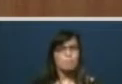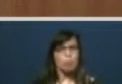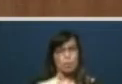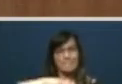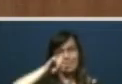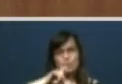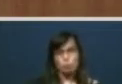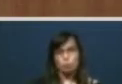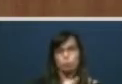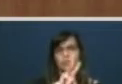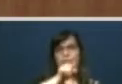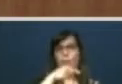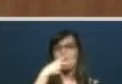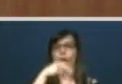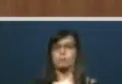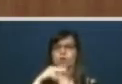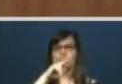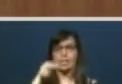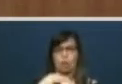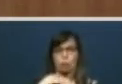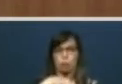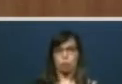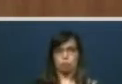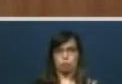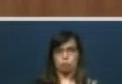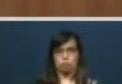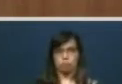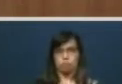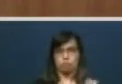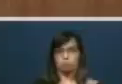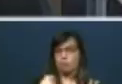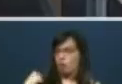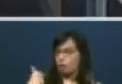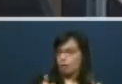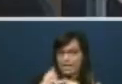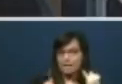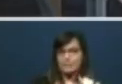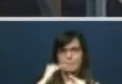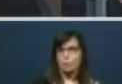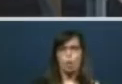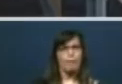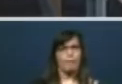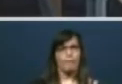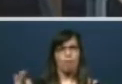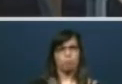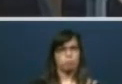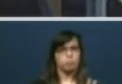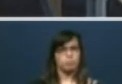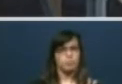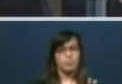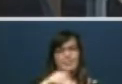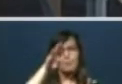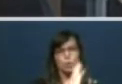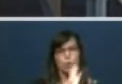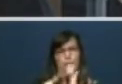con 32 millones de euros cantidad que no se ha reducido a lo largo de estos años de crisis dicho programa se dirige